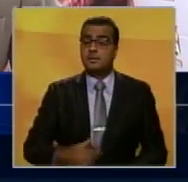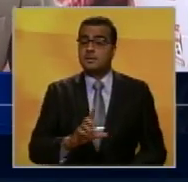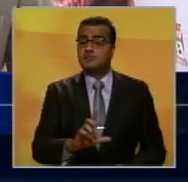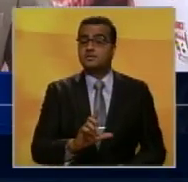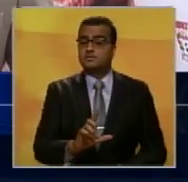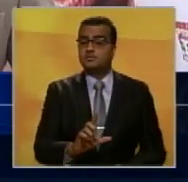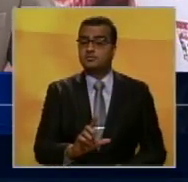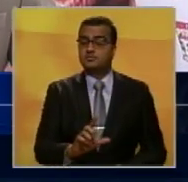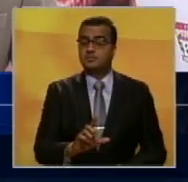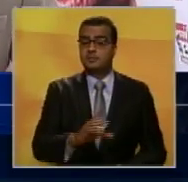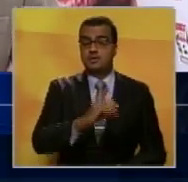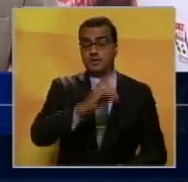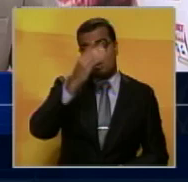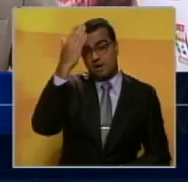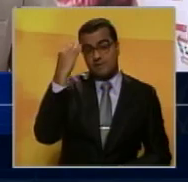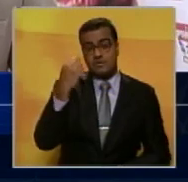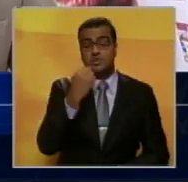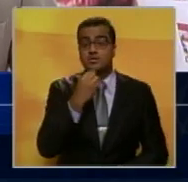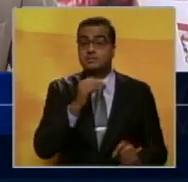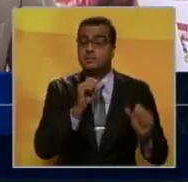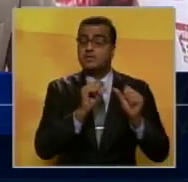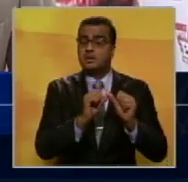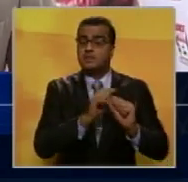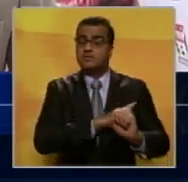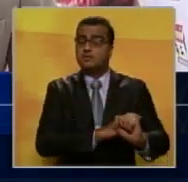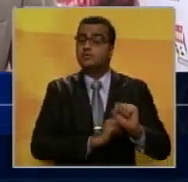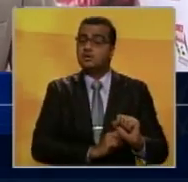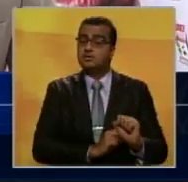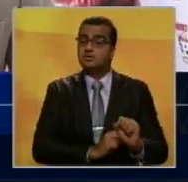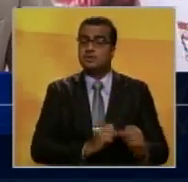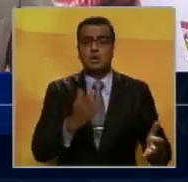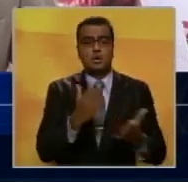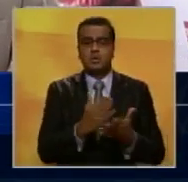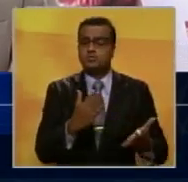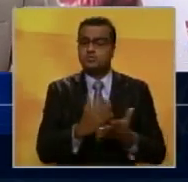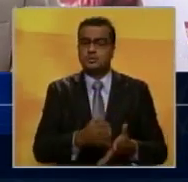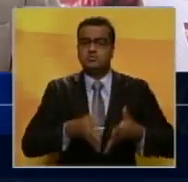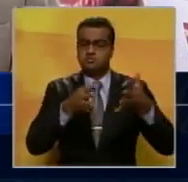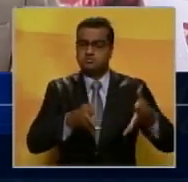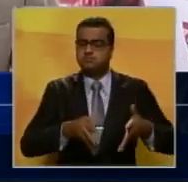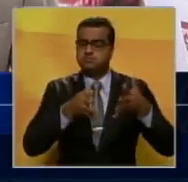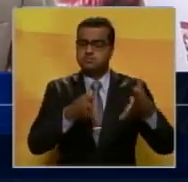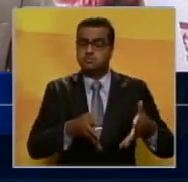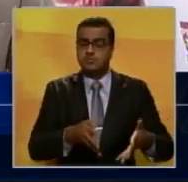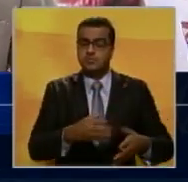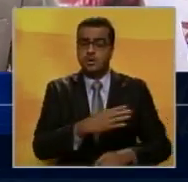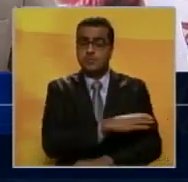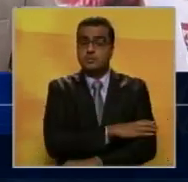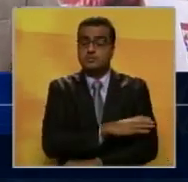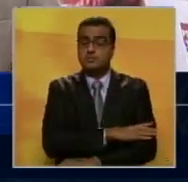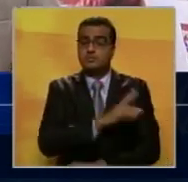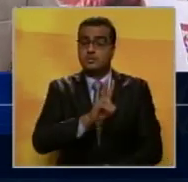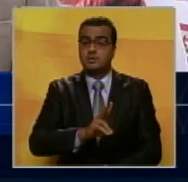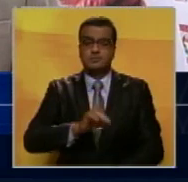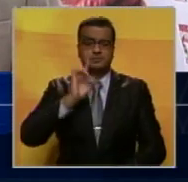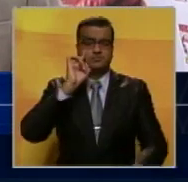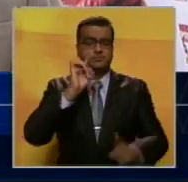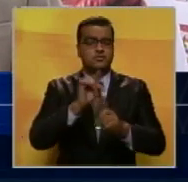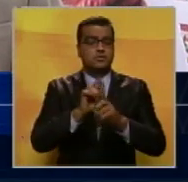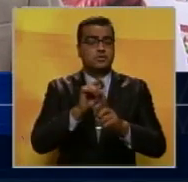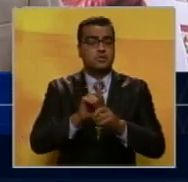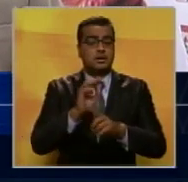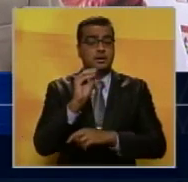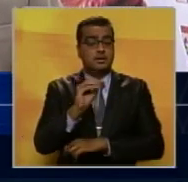Socialista Unido de Venezuela, Diosdado Cabello, informó que se mantendrán firmes ante los constantes ataques por parte de la derecha venezolana y se enfocarán en